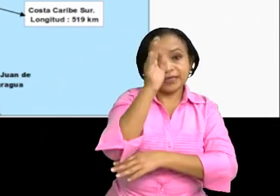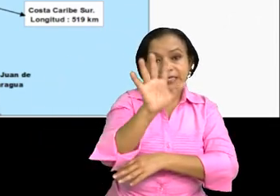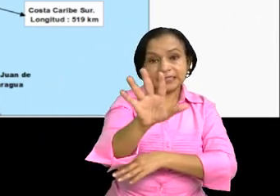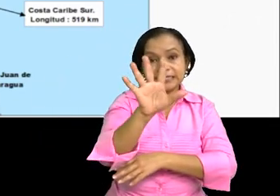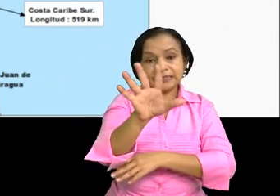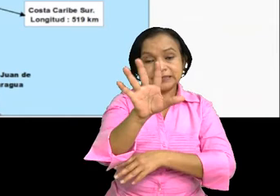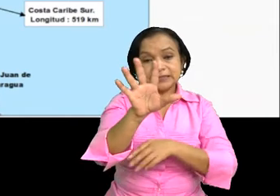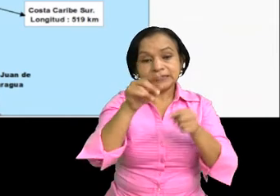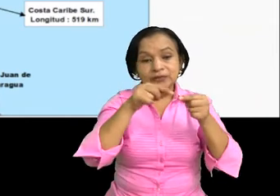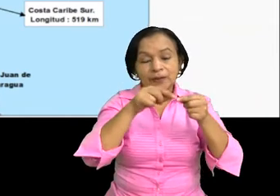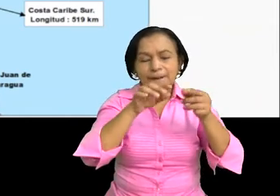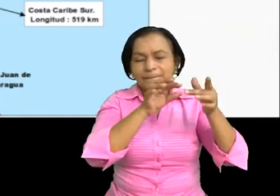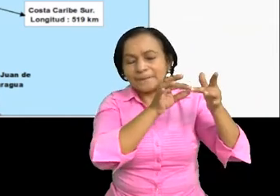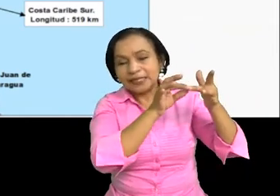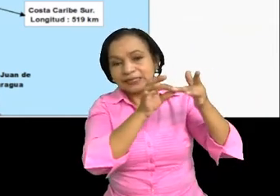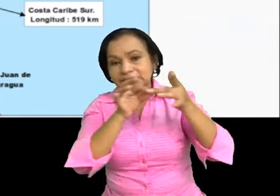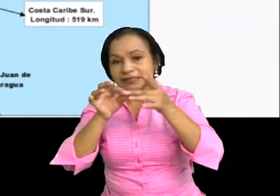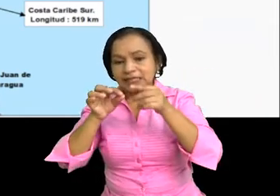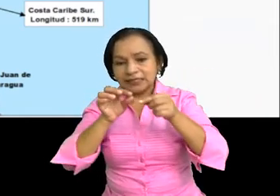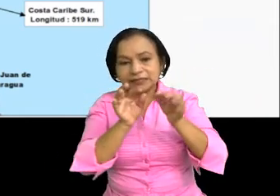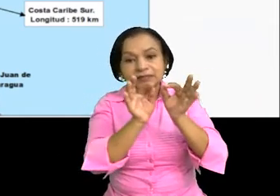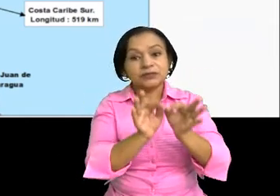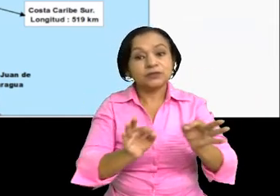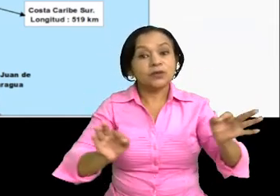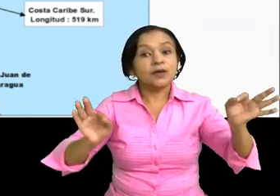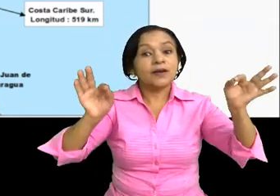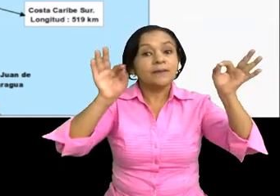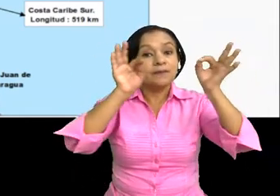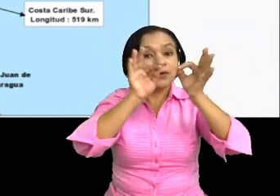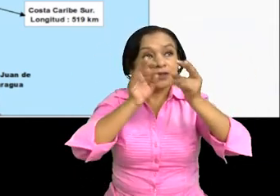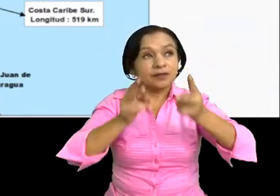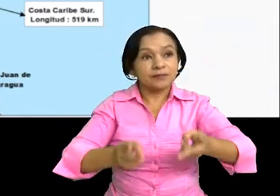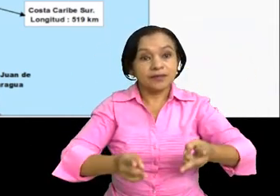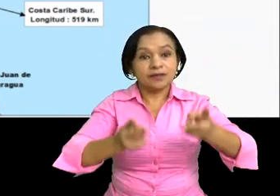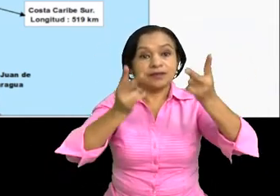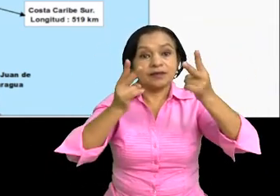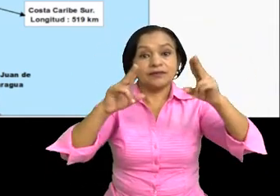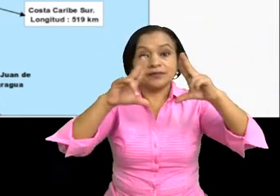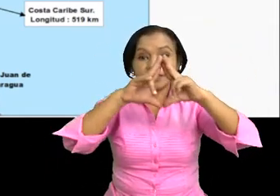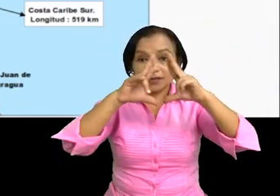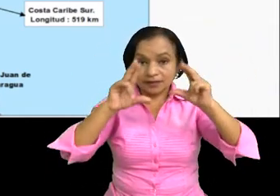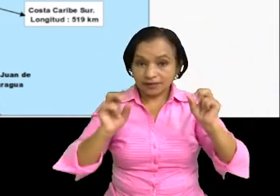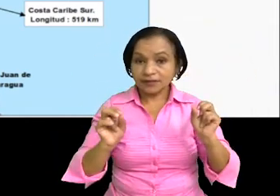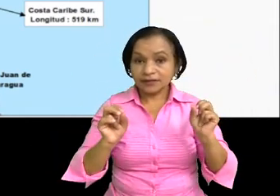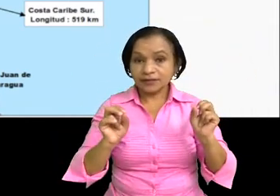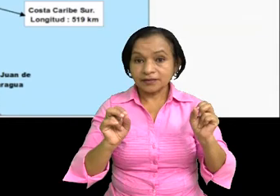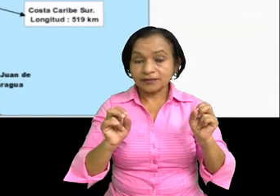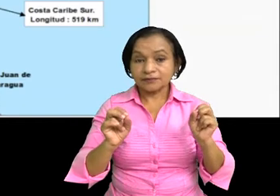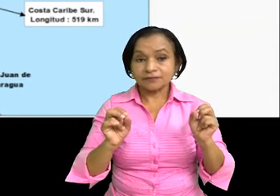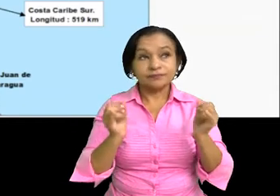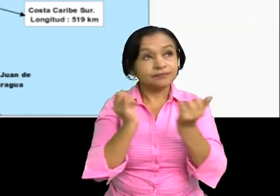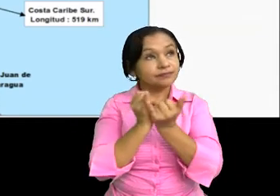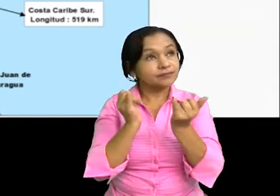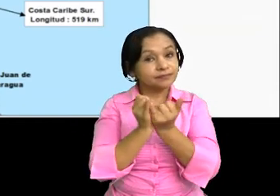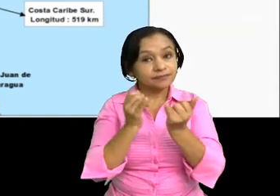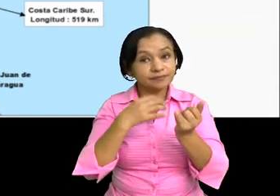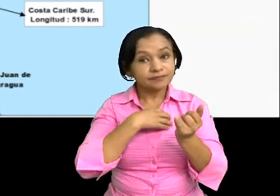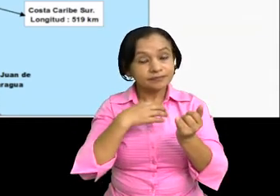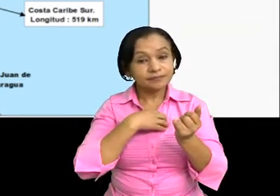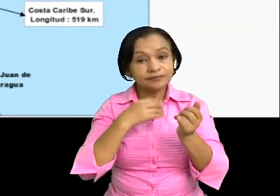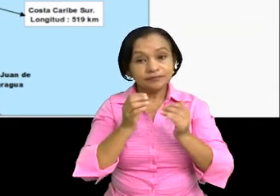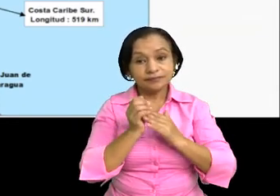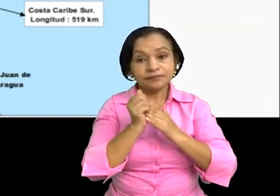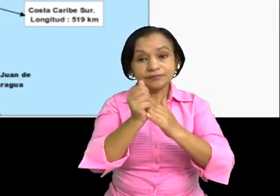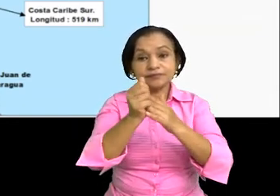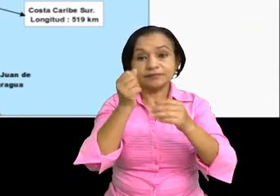grandes corredores estratégicos que son fundamentales para la vida nacional. Y para Pero también dentro de nuestros